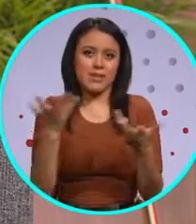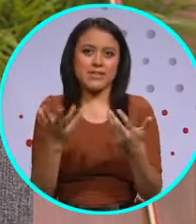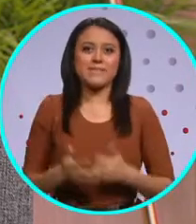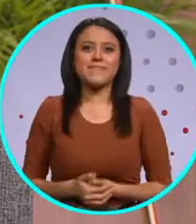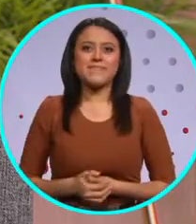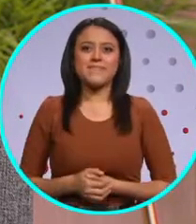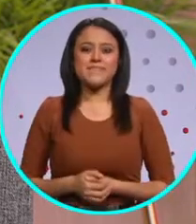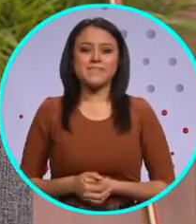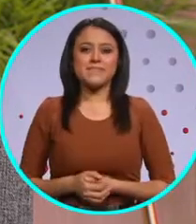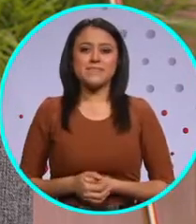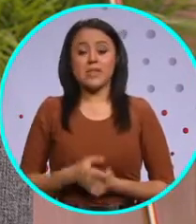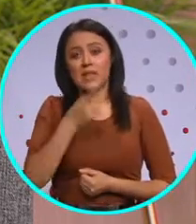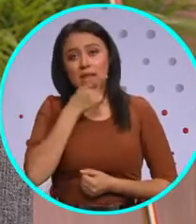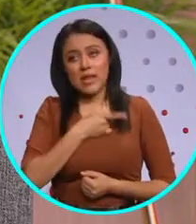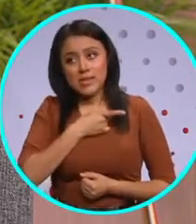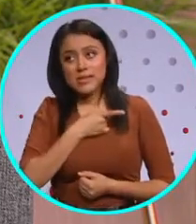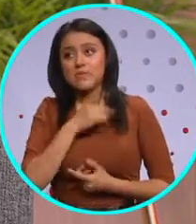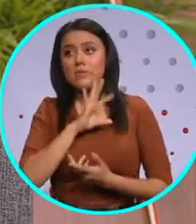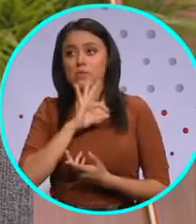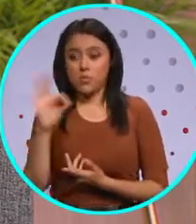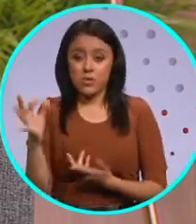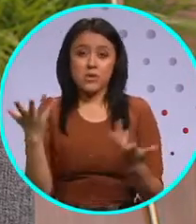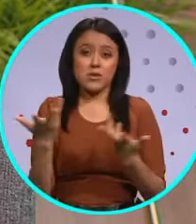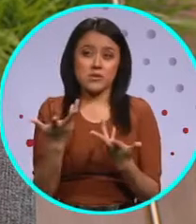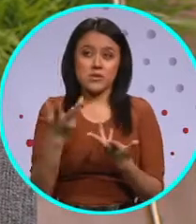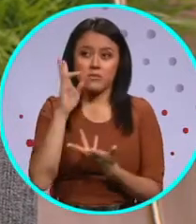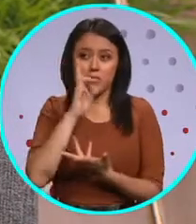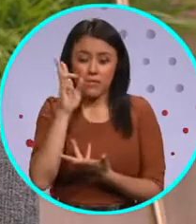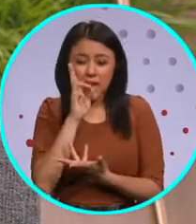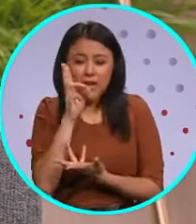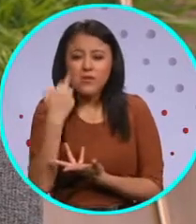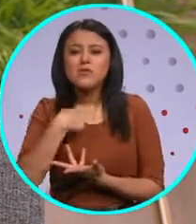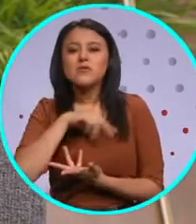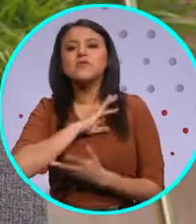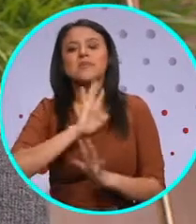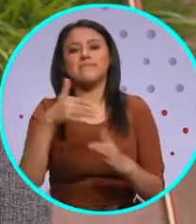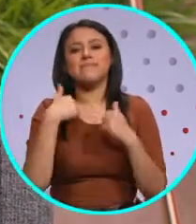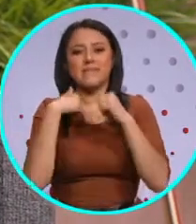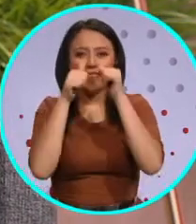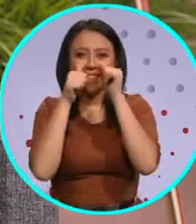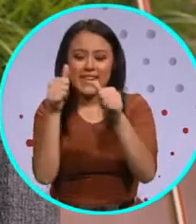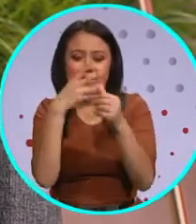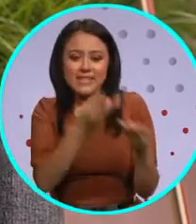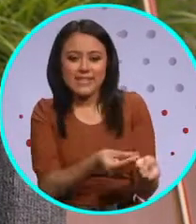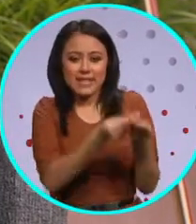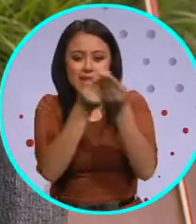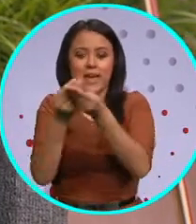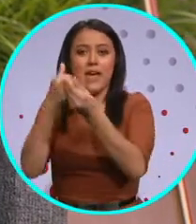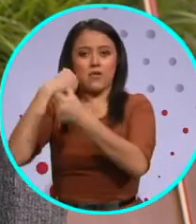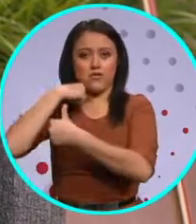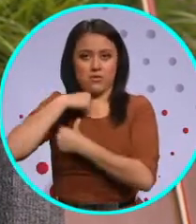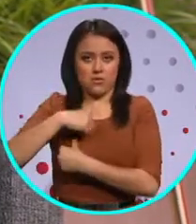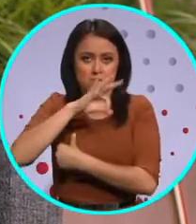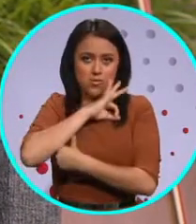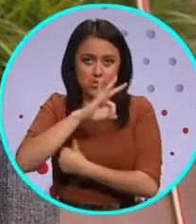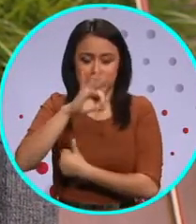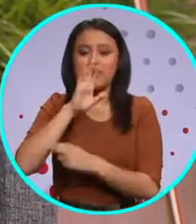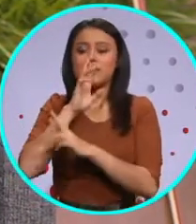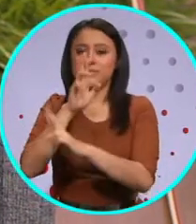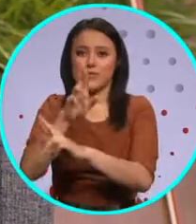hacernos sus peticiones de hacernos llegar sus casos para que nosotros podamos atenderlos y canalizarlos con las autoridades correspondientes